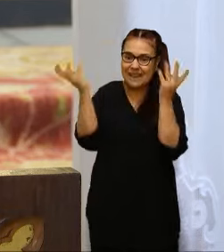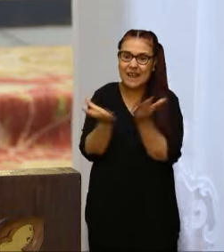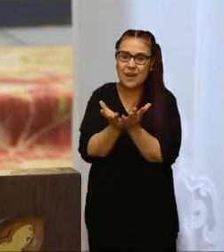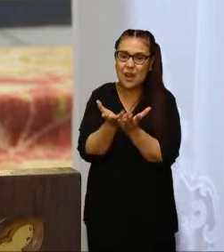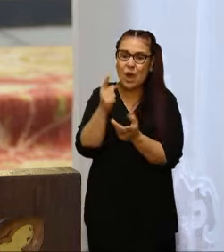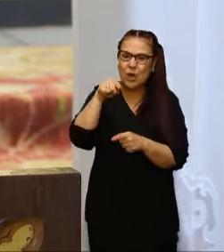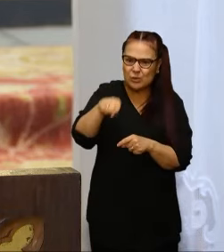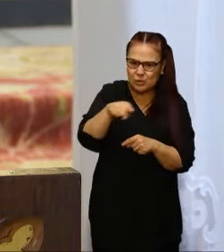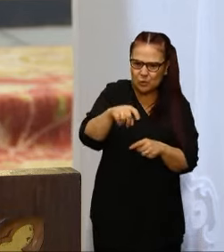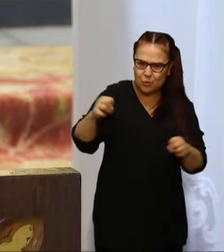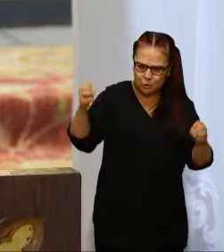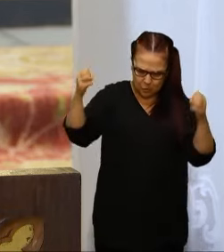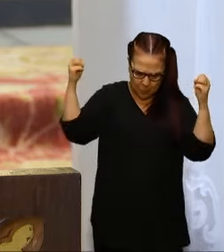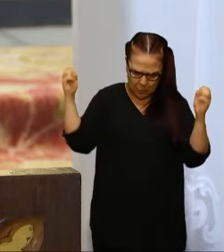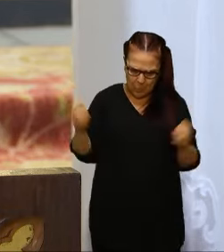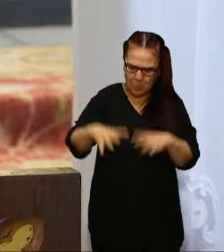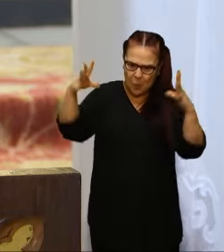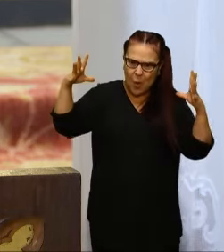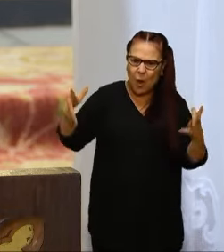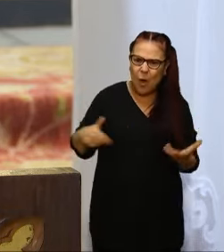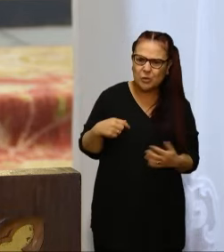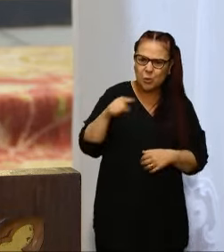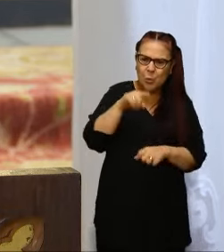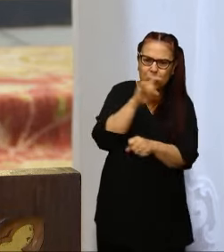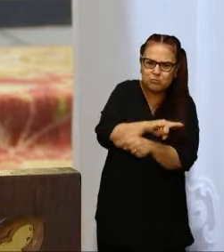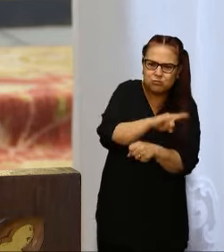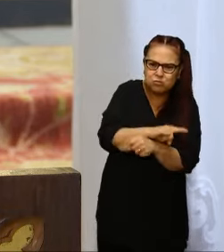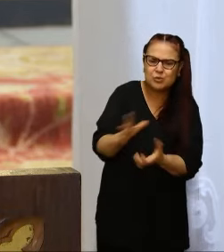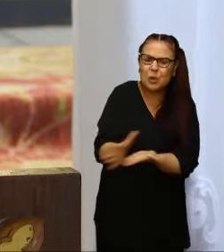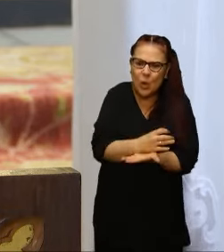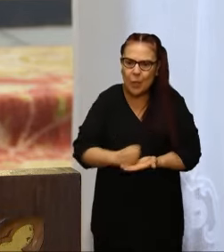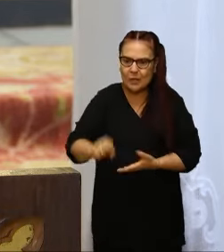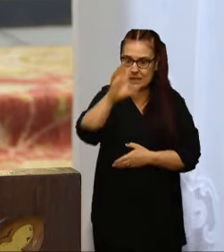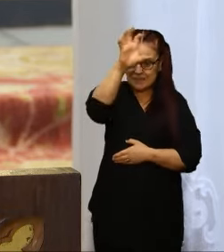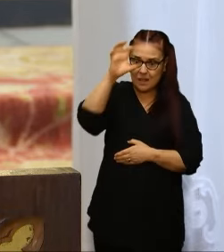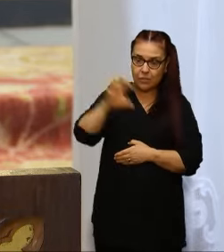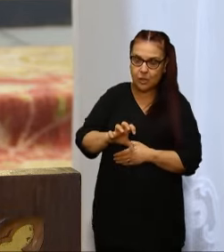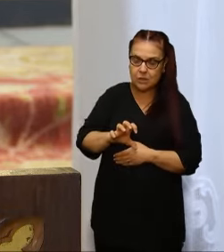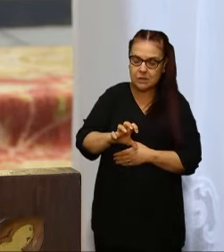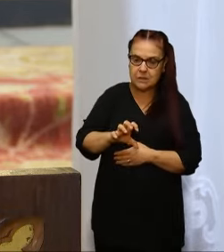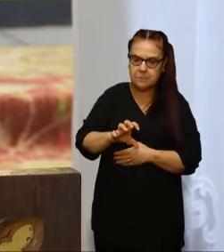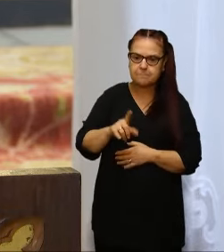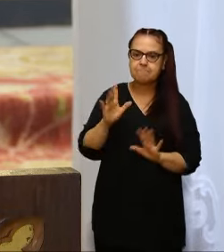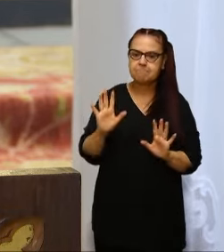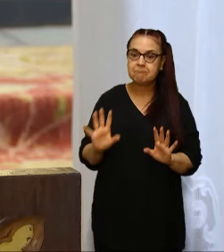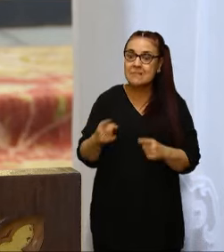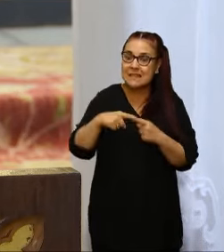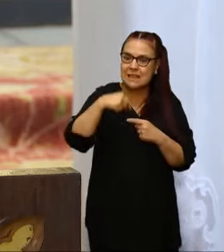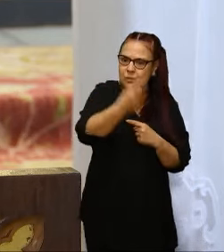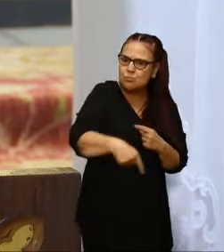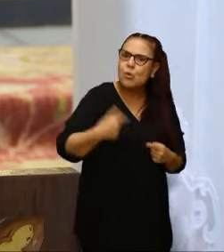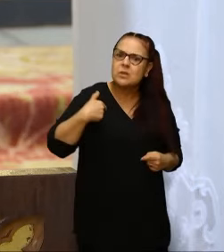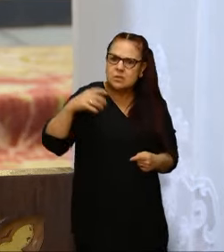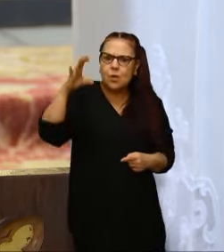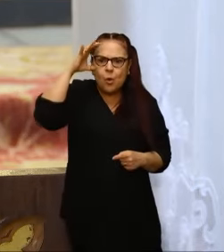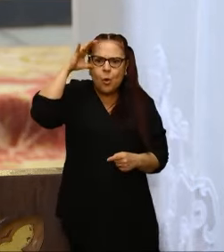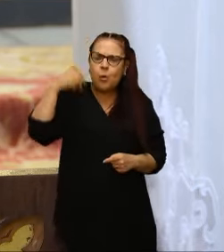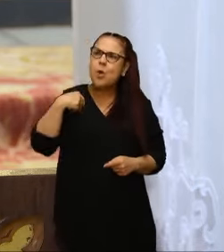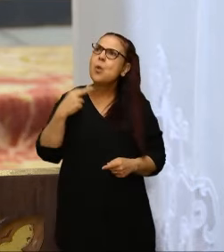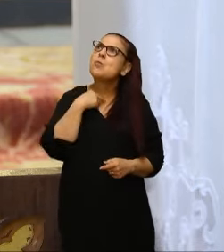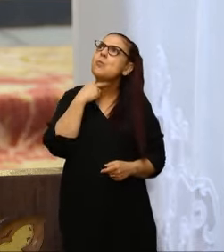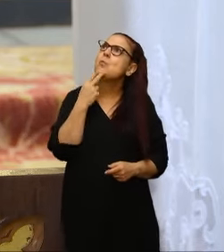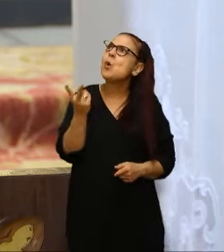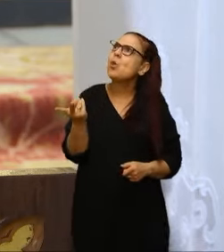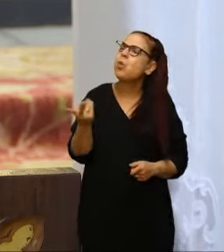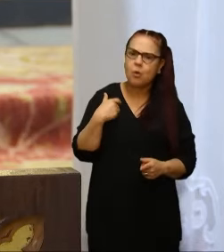brujerías embaucaste a todas las naciones. Después de esto, oí en el cielo como el vocerío de una